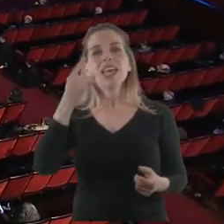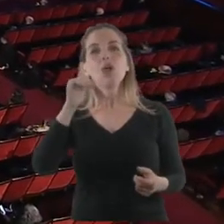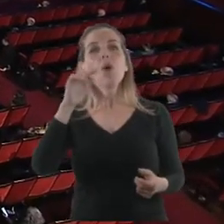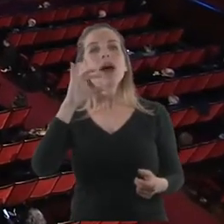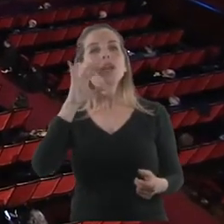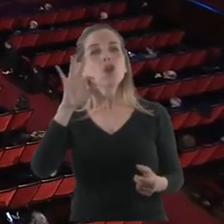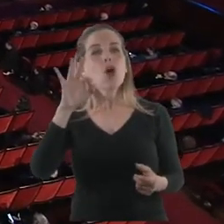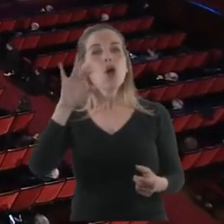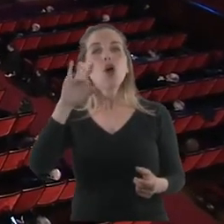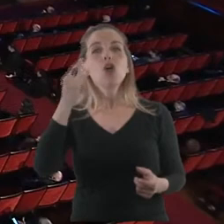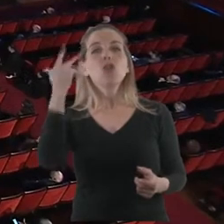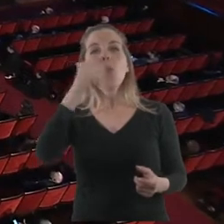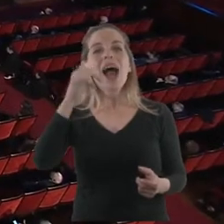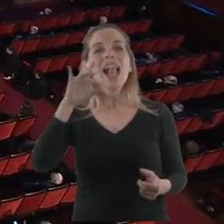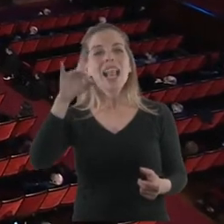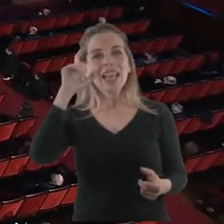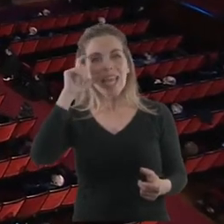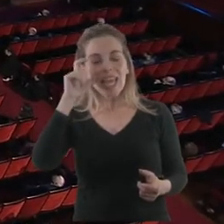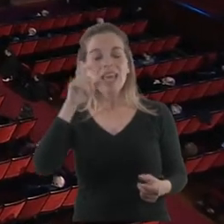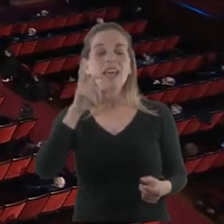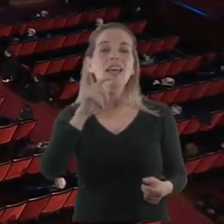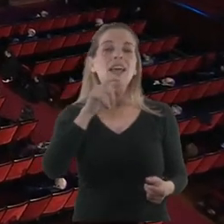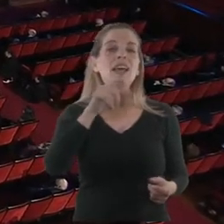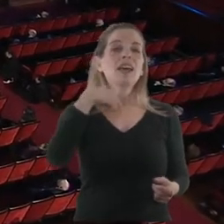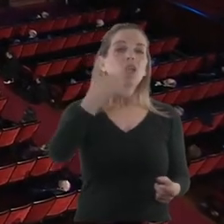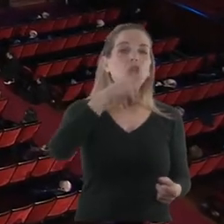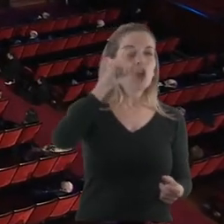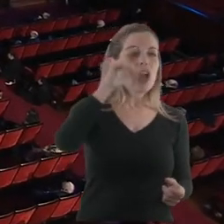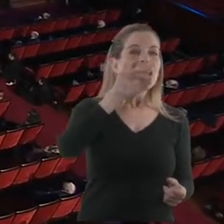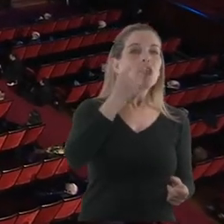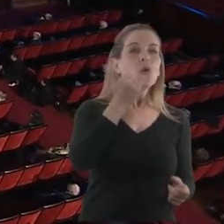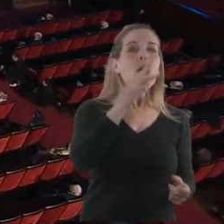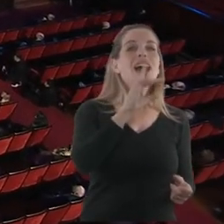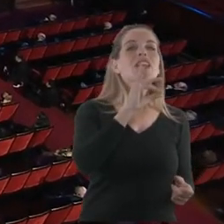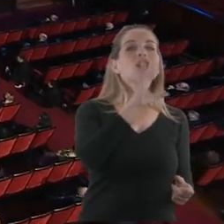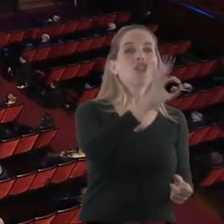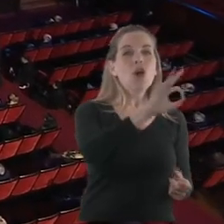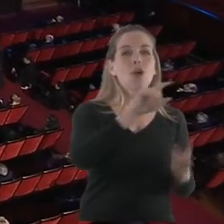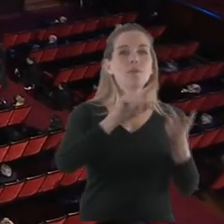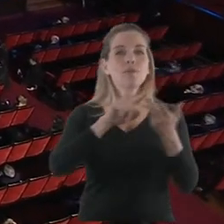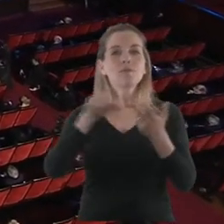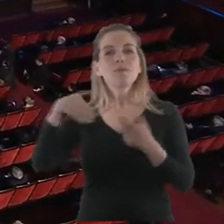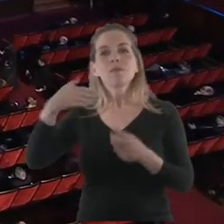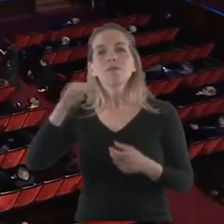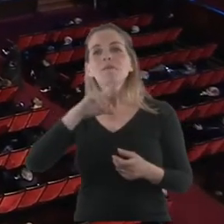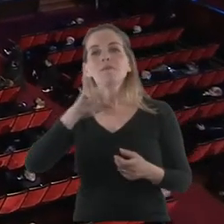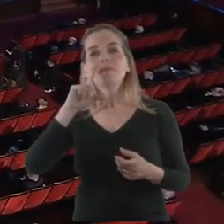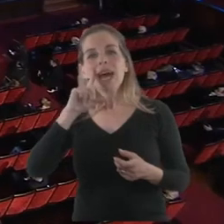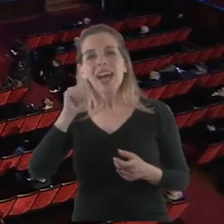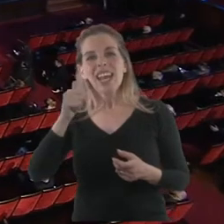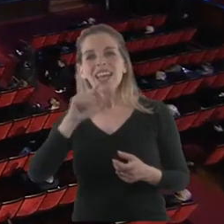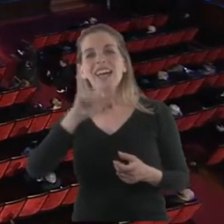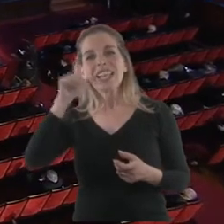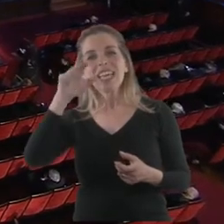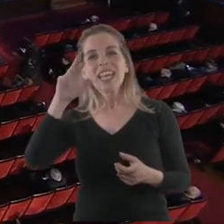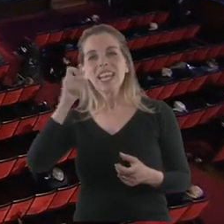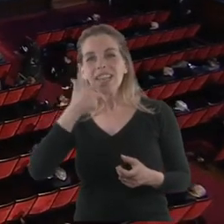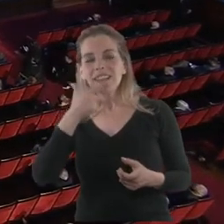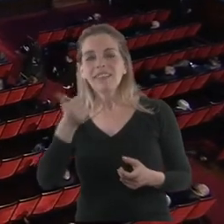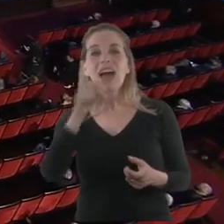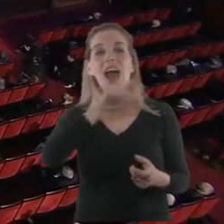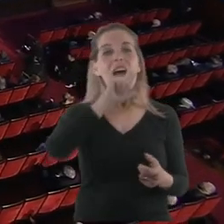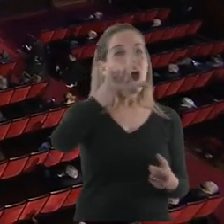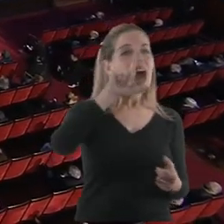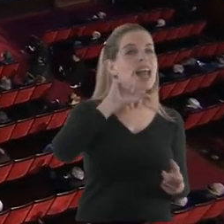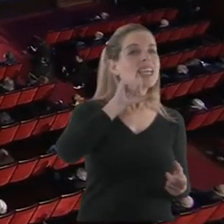Dualde, Berardo Dujovne, Eduardo Natalio Dvorkin, María Teresa Egoscue,